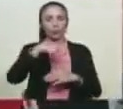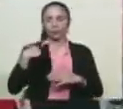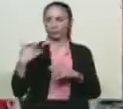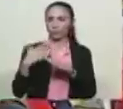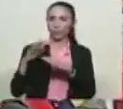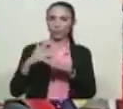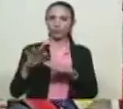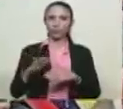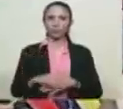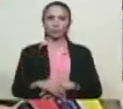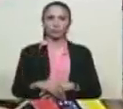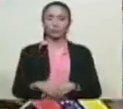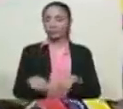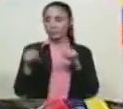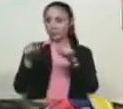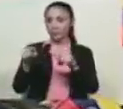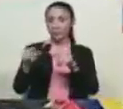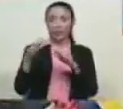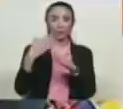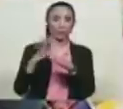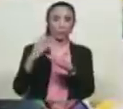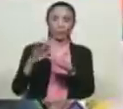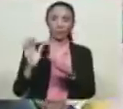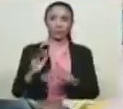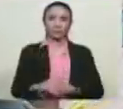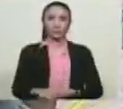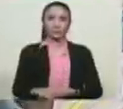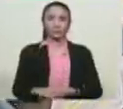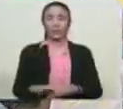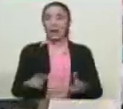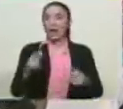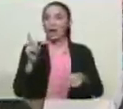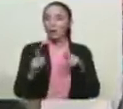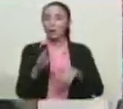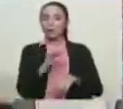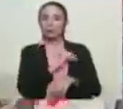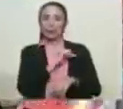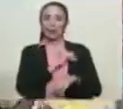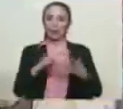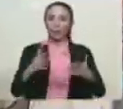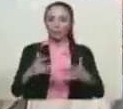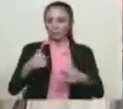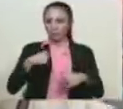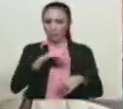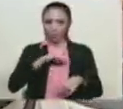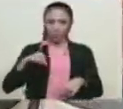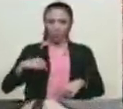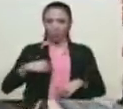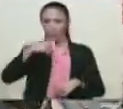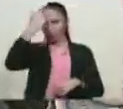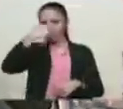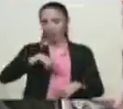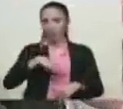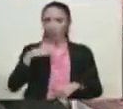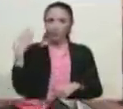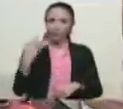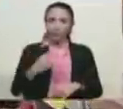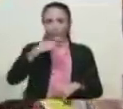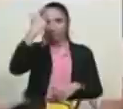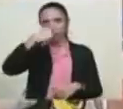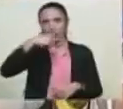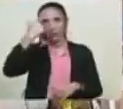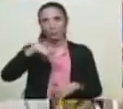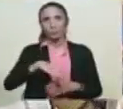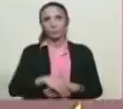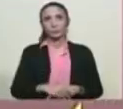excusa, allá ellos, con su ayayá y acá nosotros, con nuestra revolución y nuestro